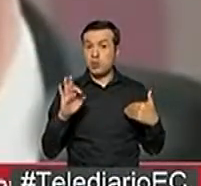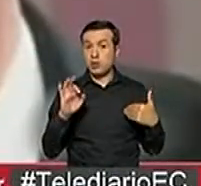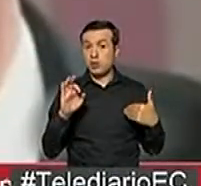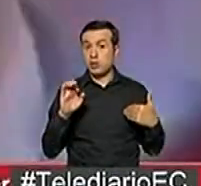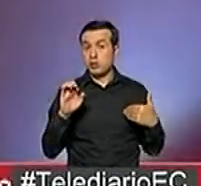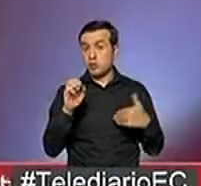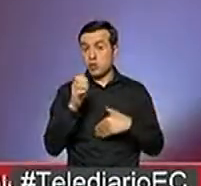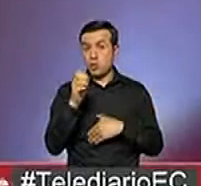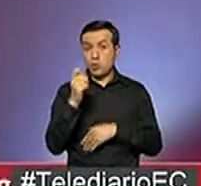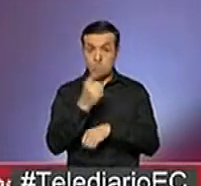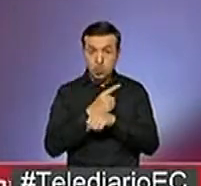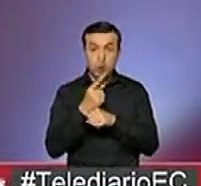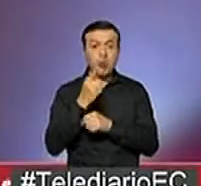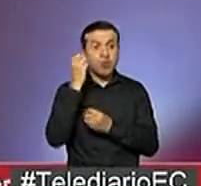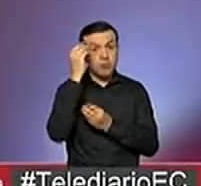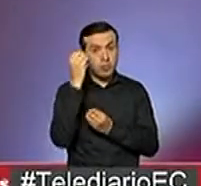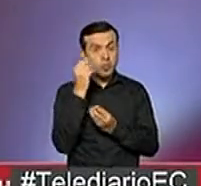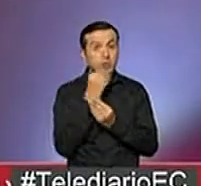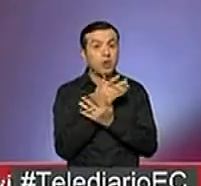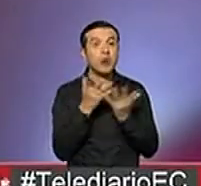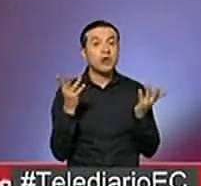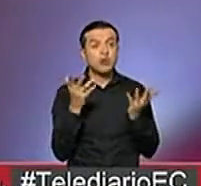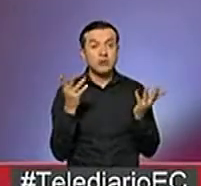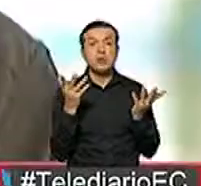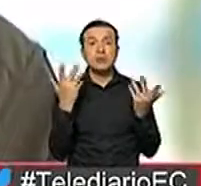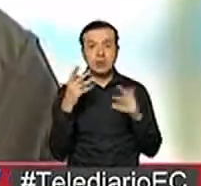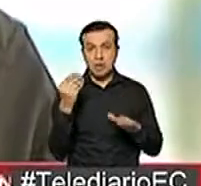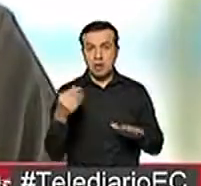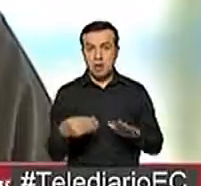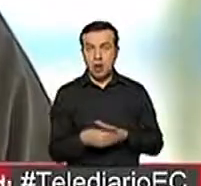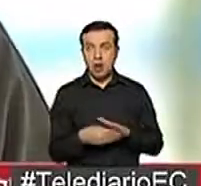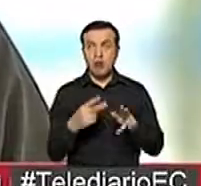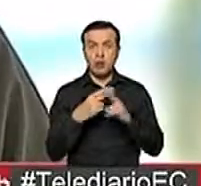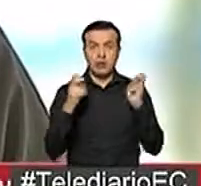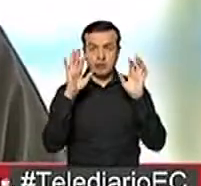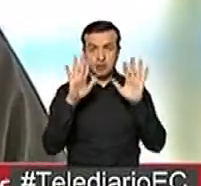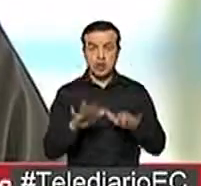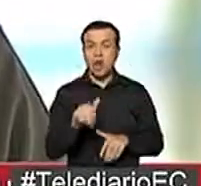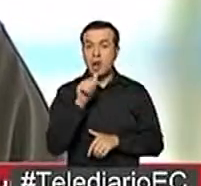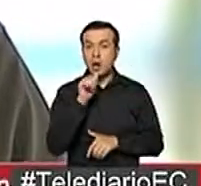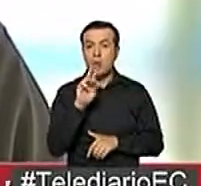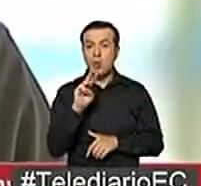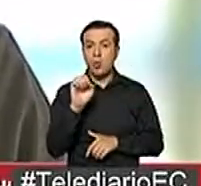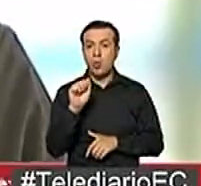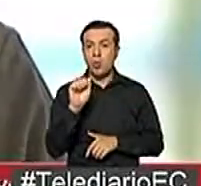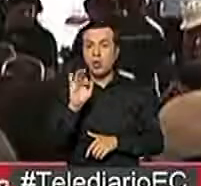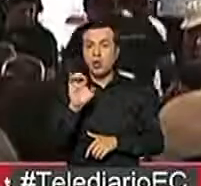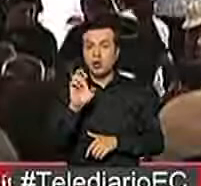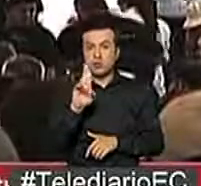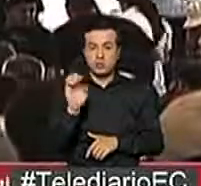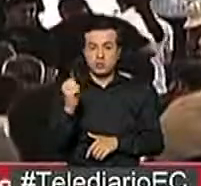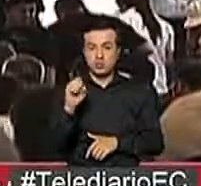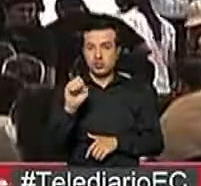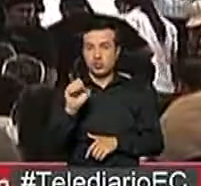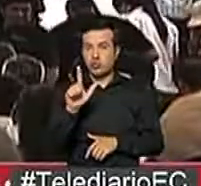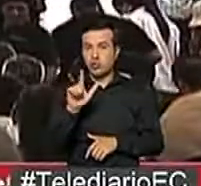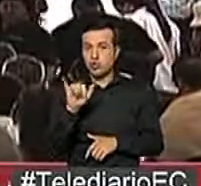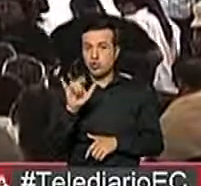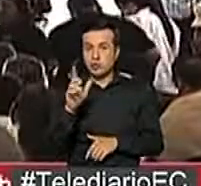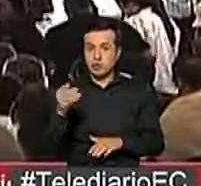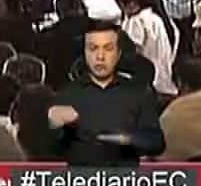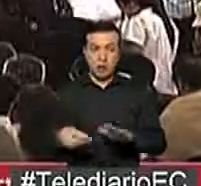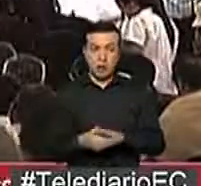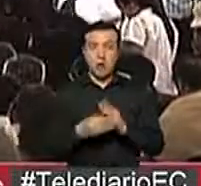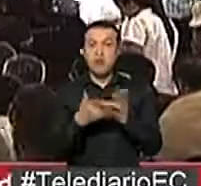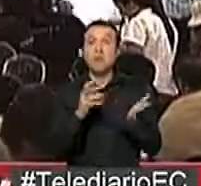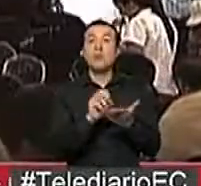mediante videoconferencia, mencionó que le entregaron una coima al exsecretario del Agua, Walter Solís, a través de Carlos Villamarín, por